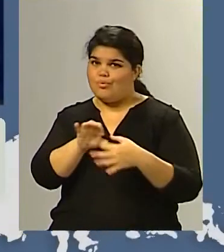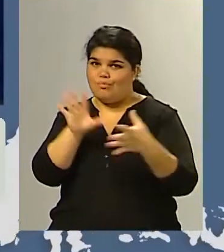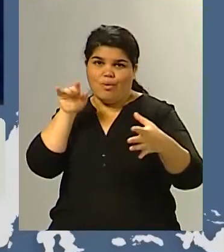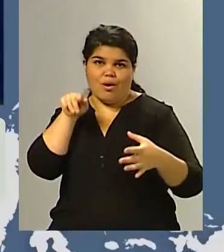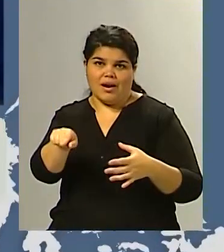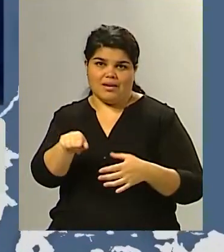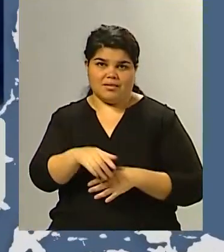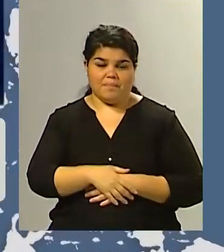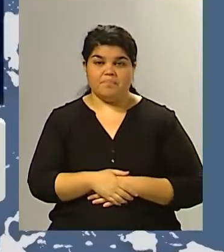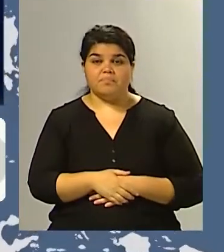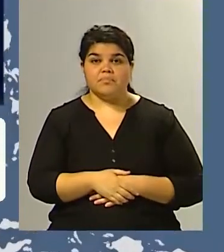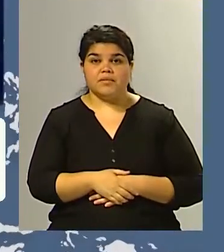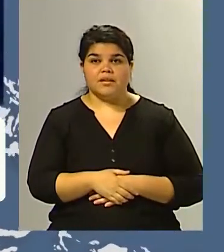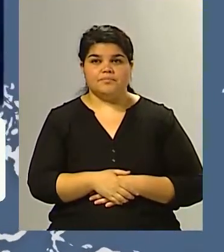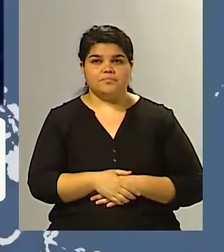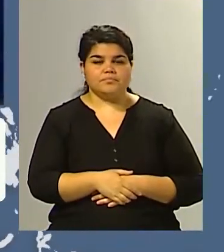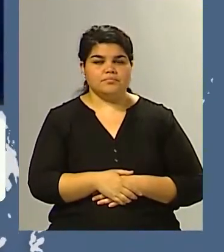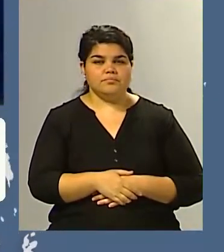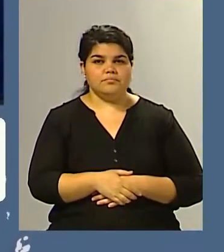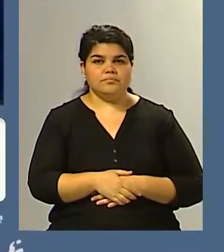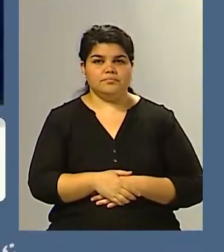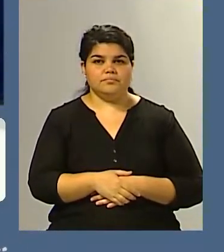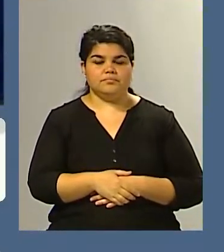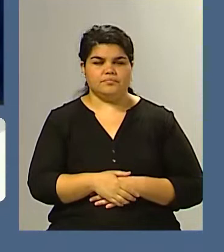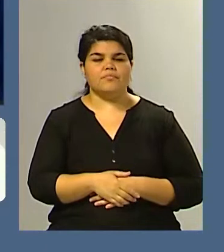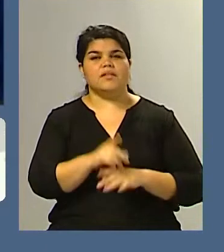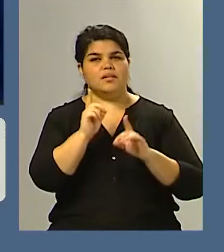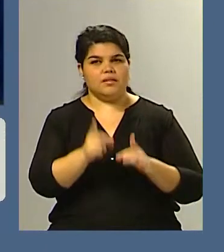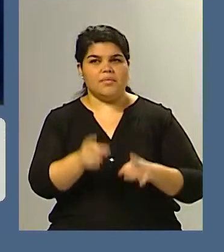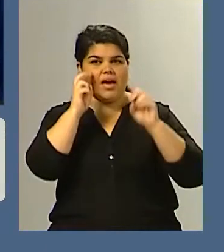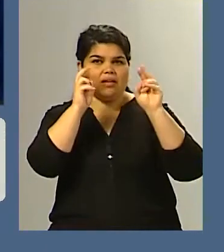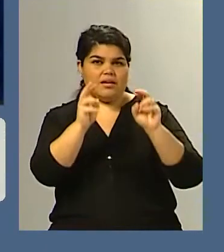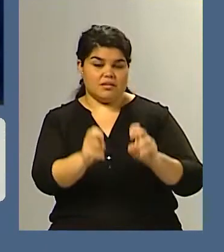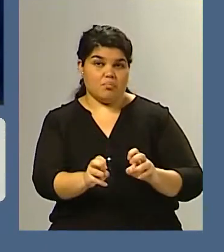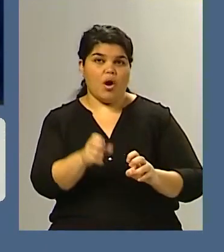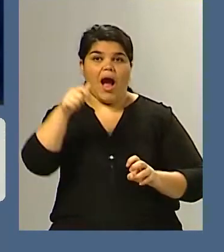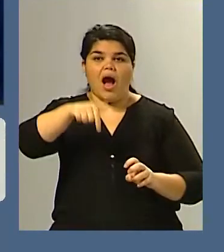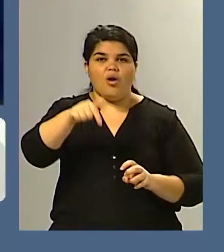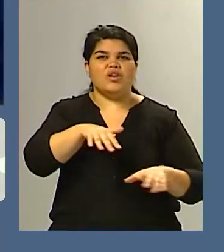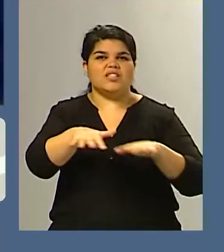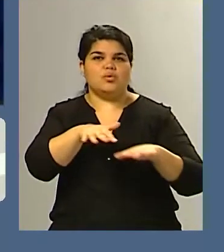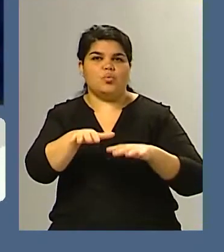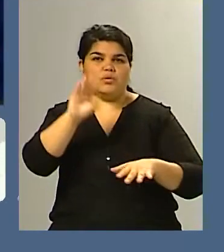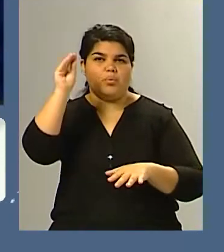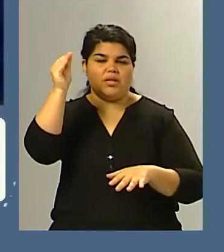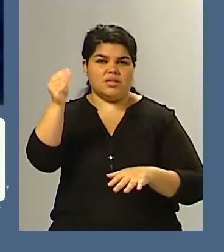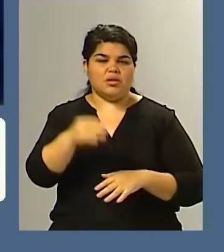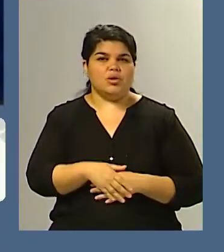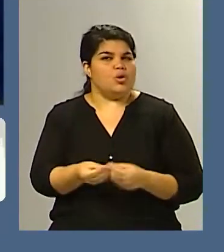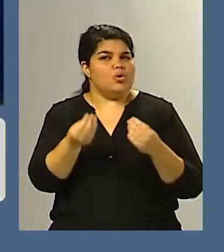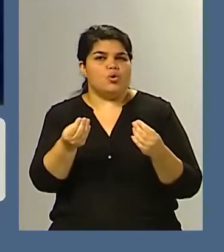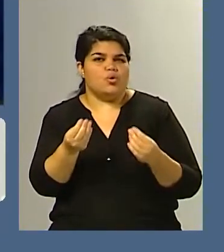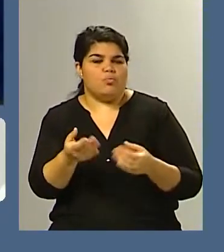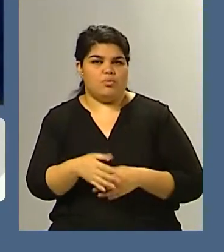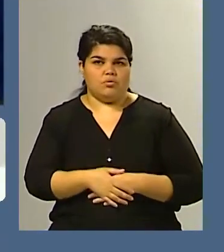país. Y siguiendo también en un poco en ver cuál es el contexto actual de Brasil, puntualmente, ¿cuál es la situación de Brasil